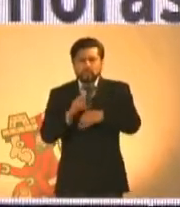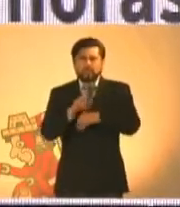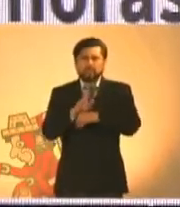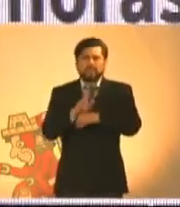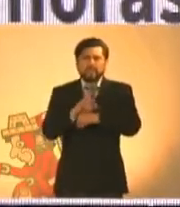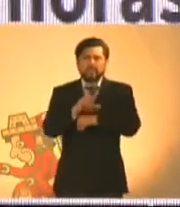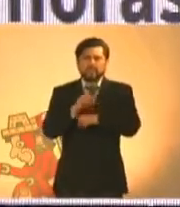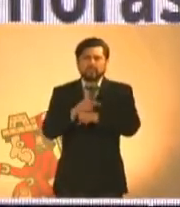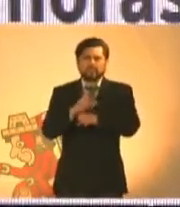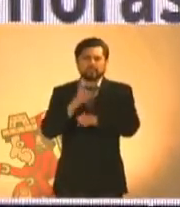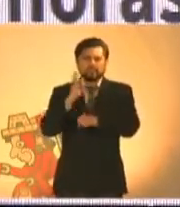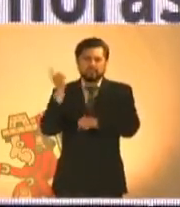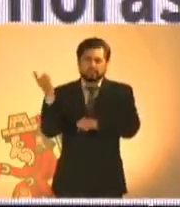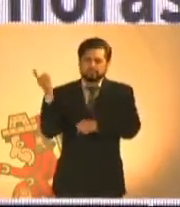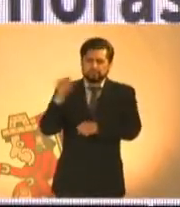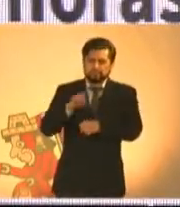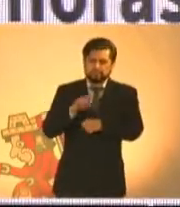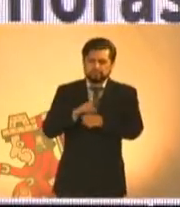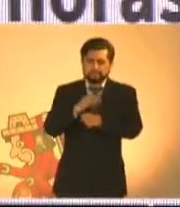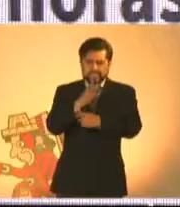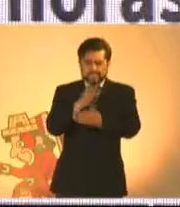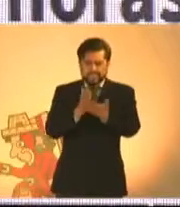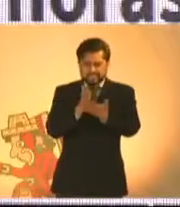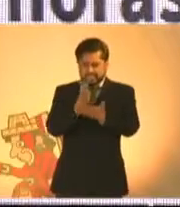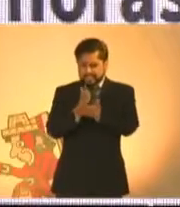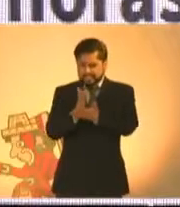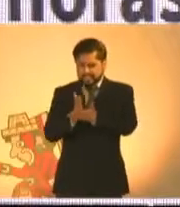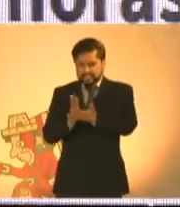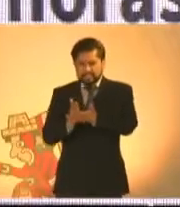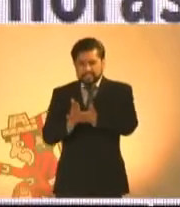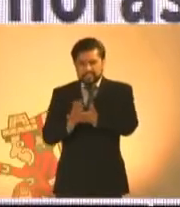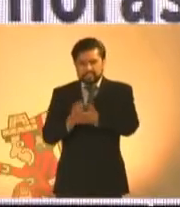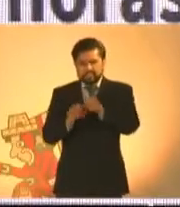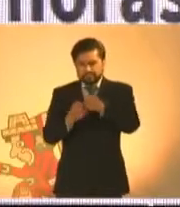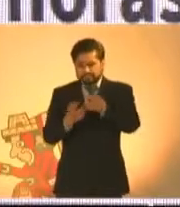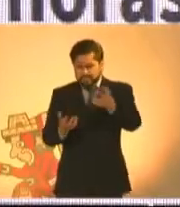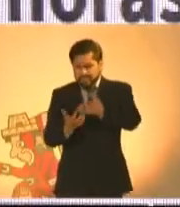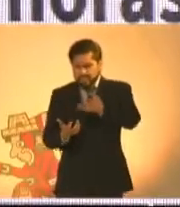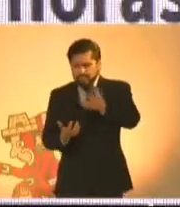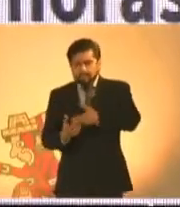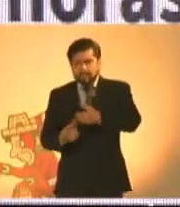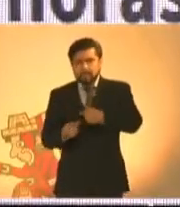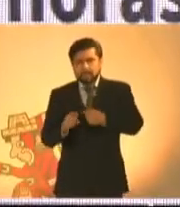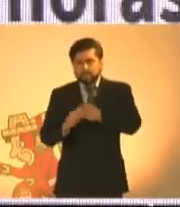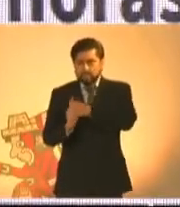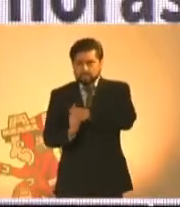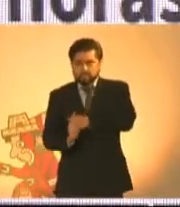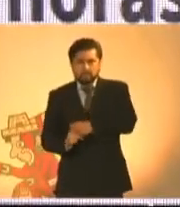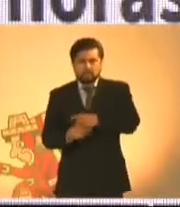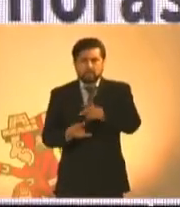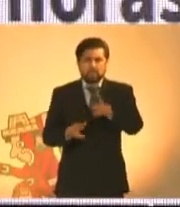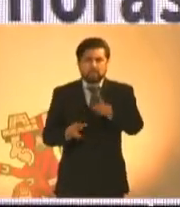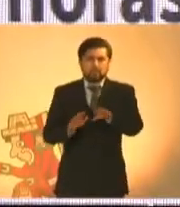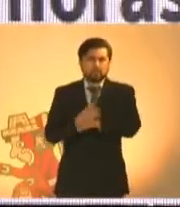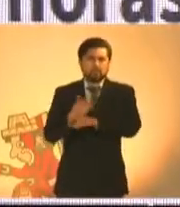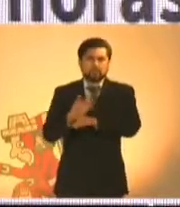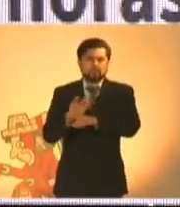y nos pusieron fronteras y nos pusieron límites y nos quitaron la historia compartida